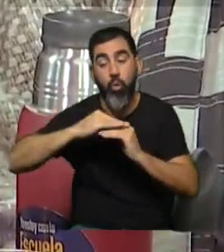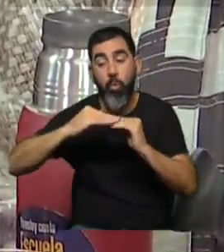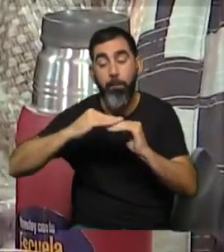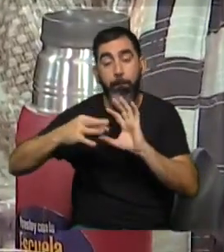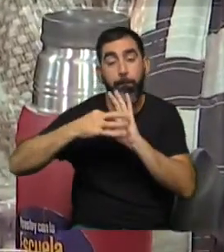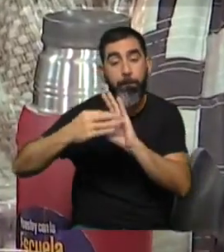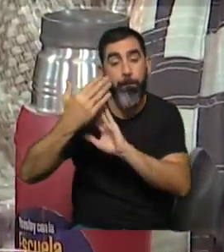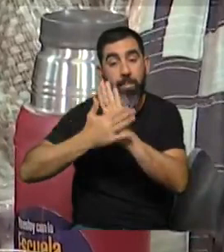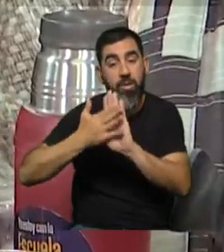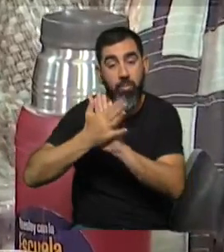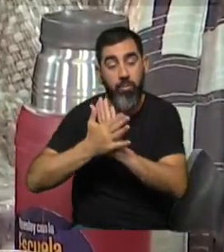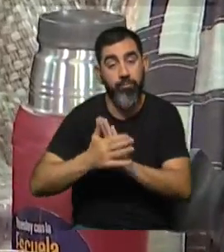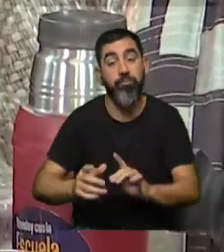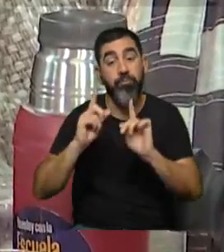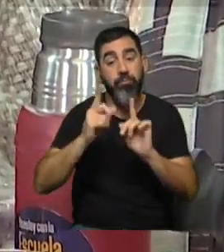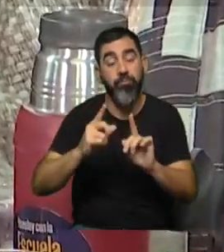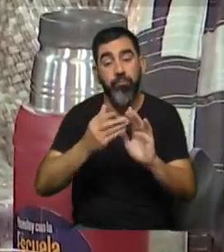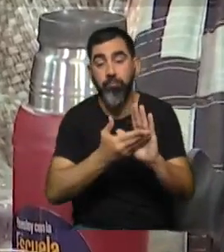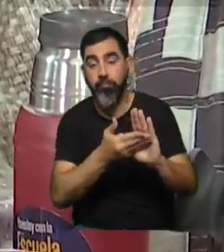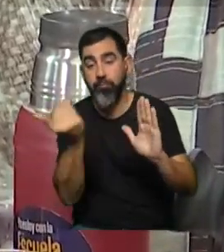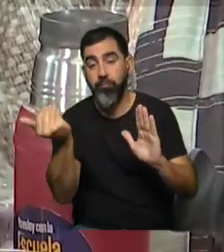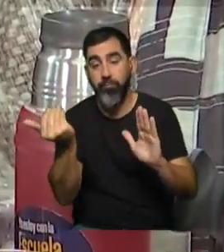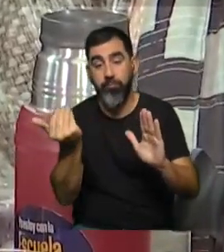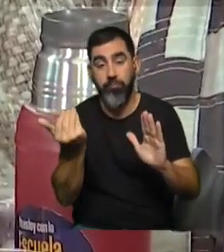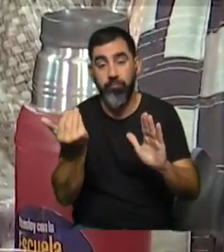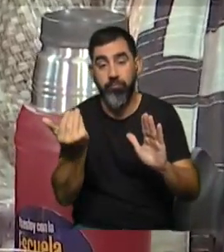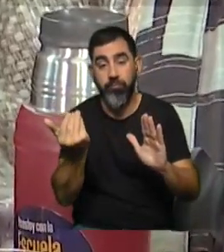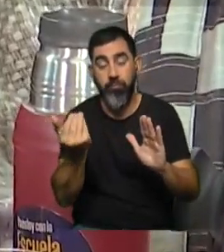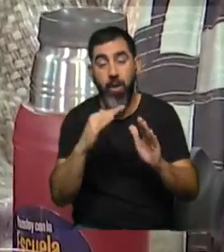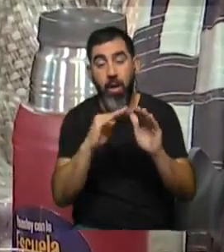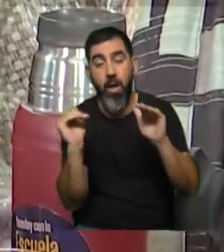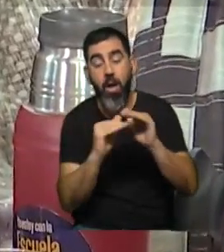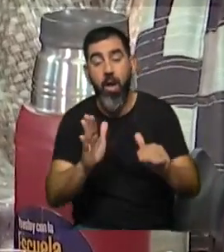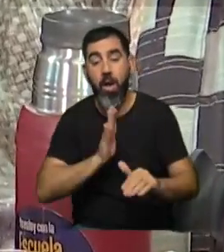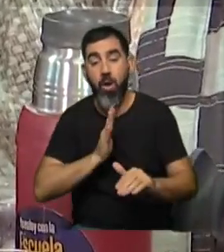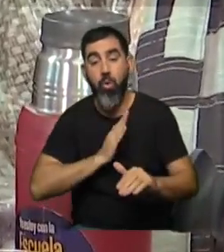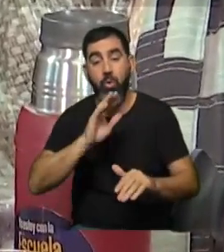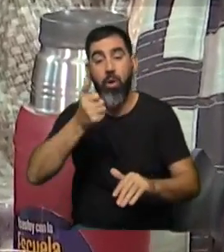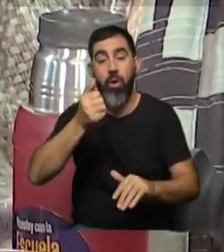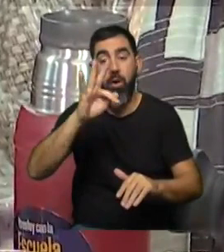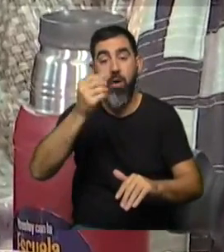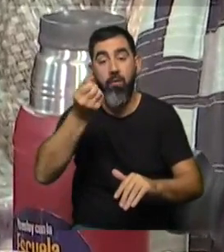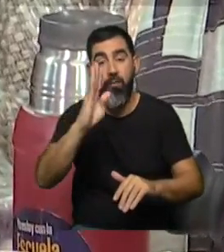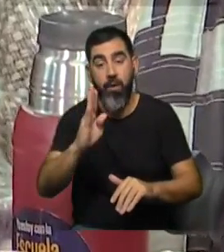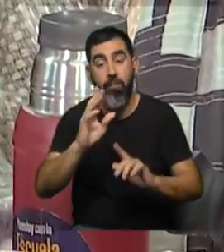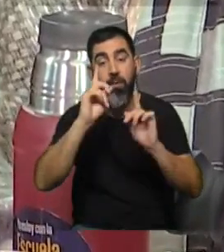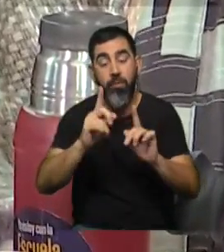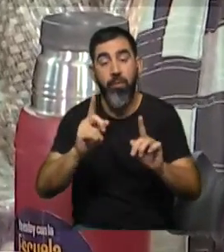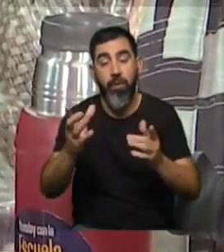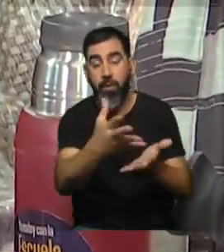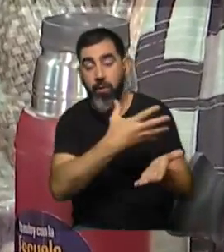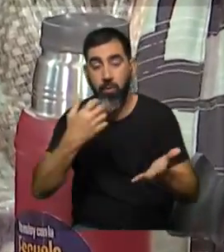nacional y la eliminación de el ahorro individual de las afap y del